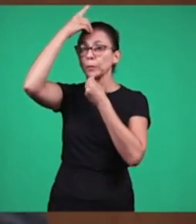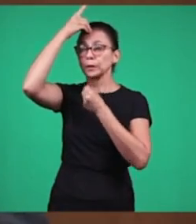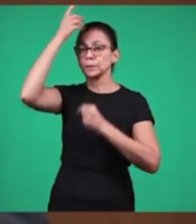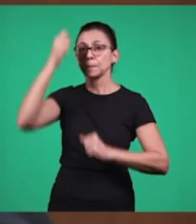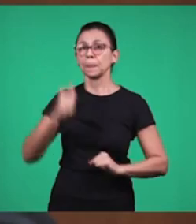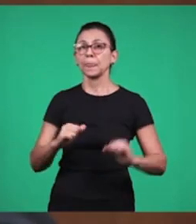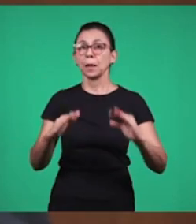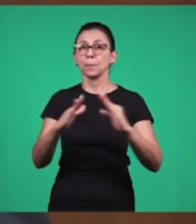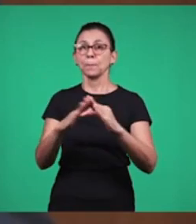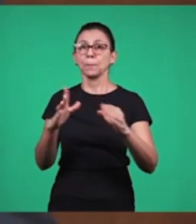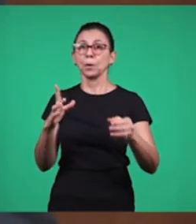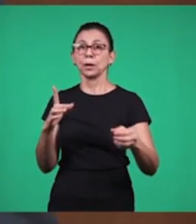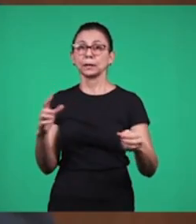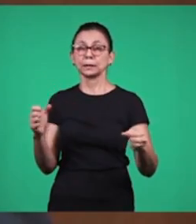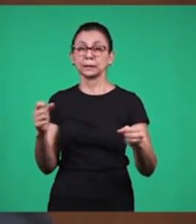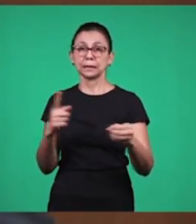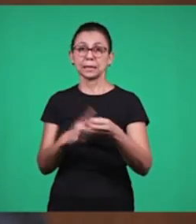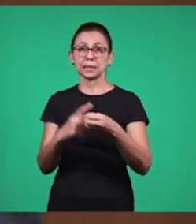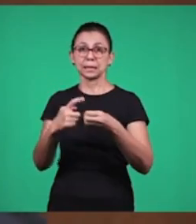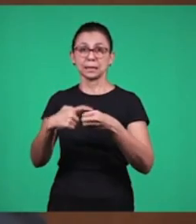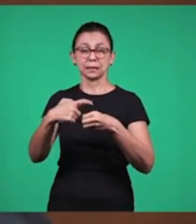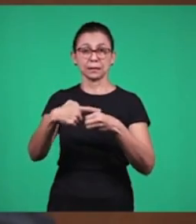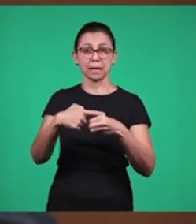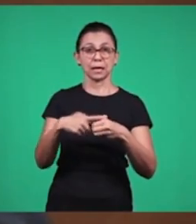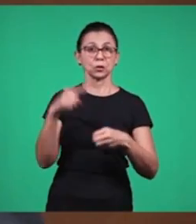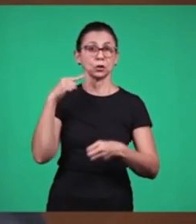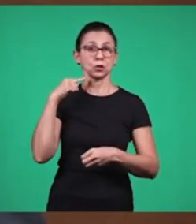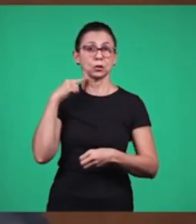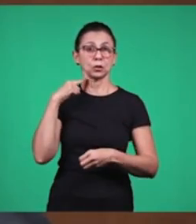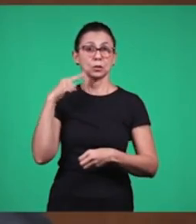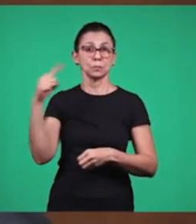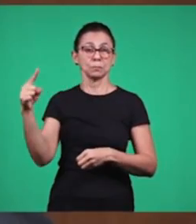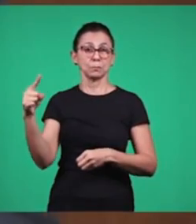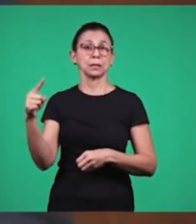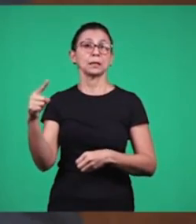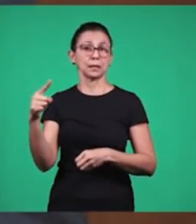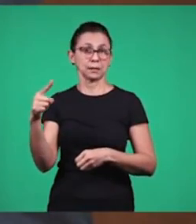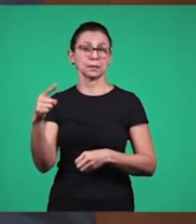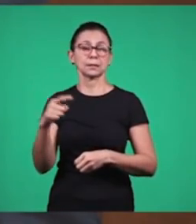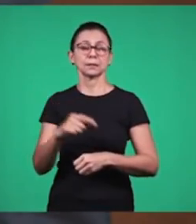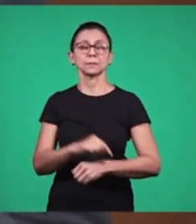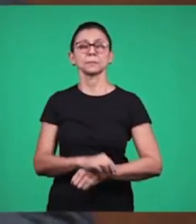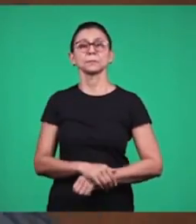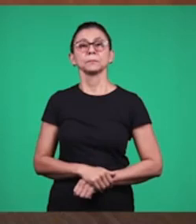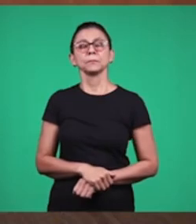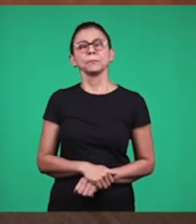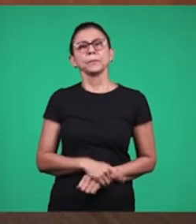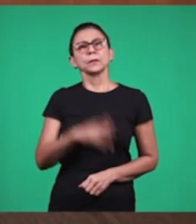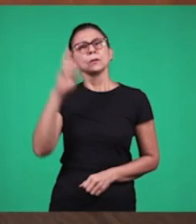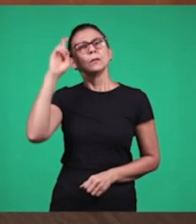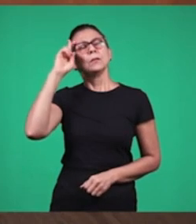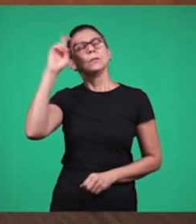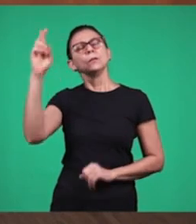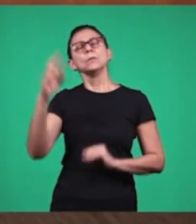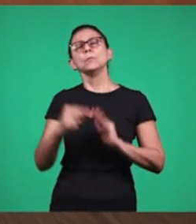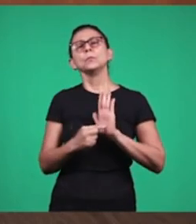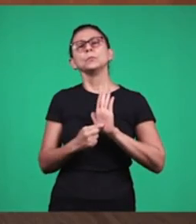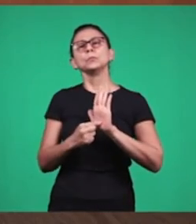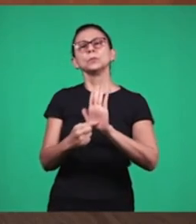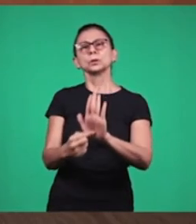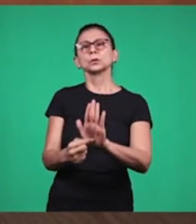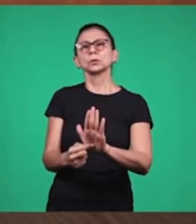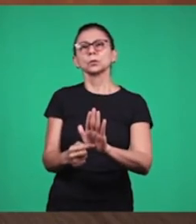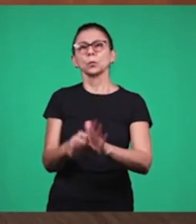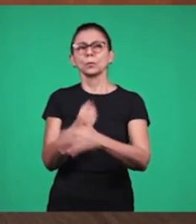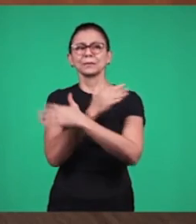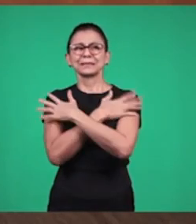que vive en la ciudad de Juiz de Fora, en el estado de Minas Gerais, Brasil. El Señor mostró que